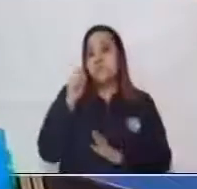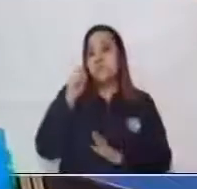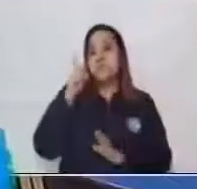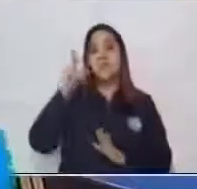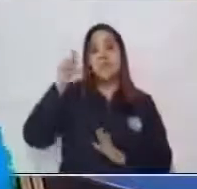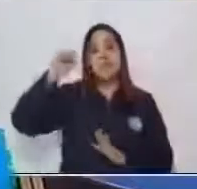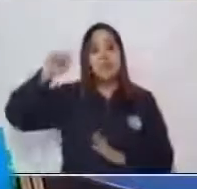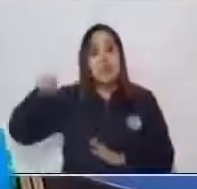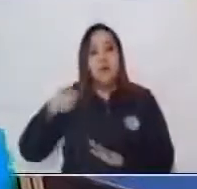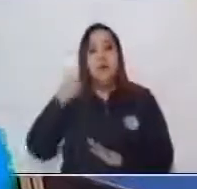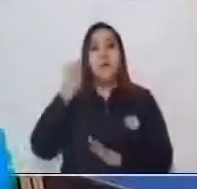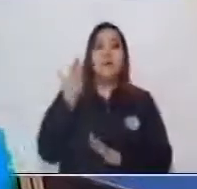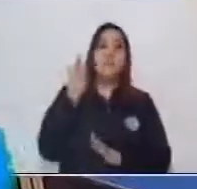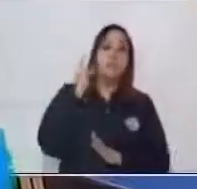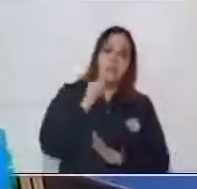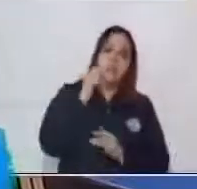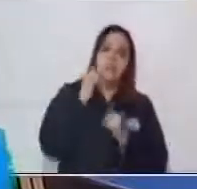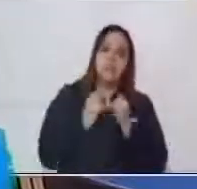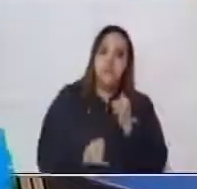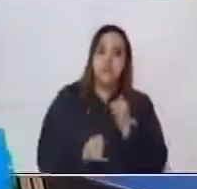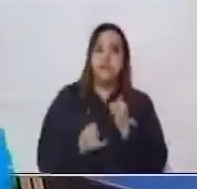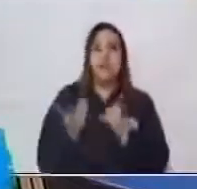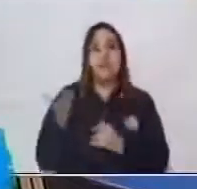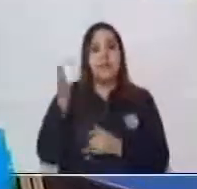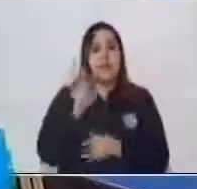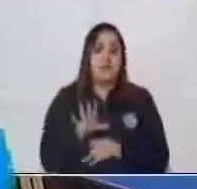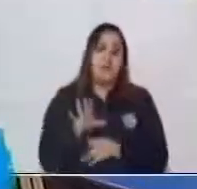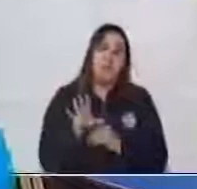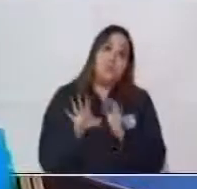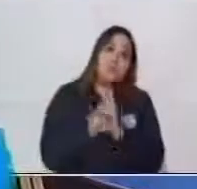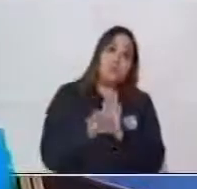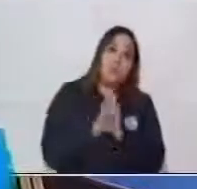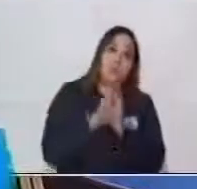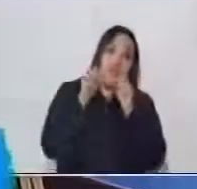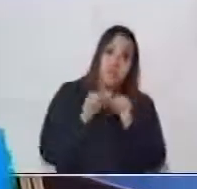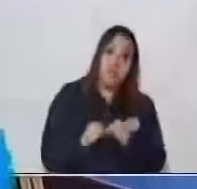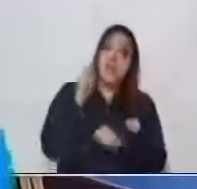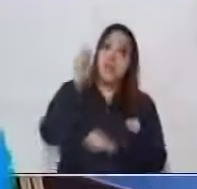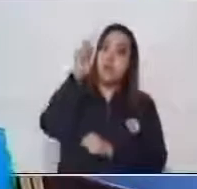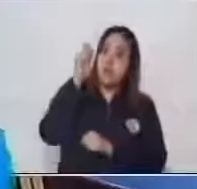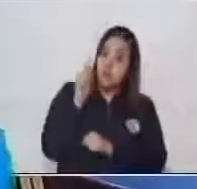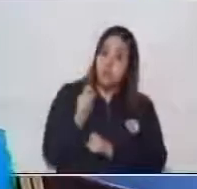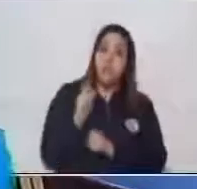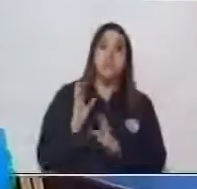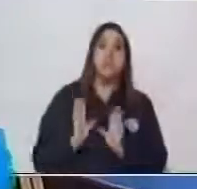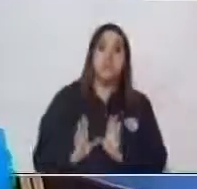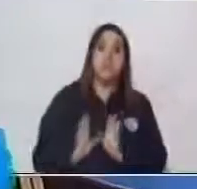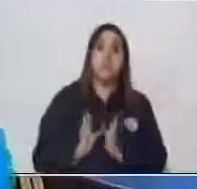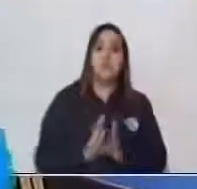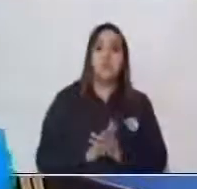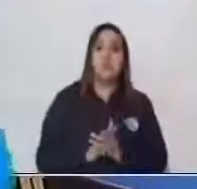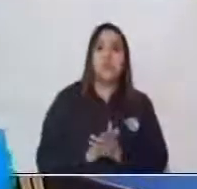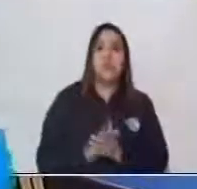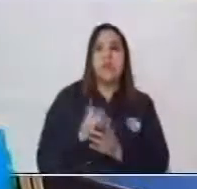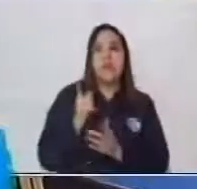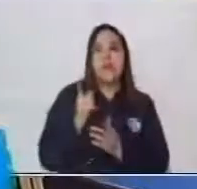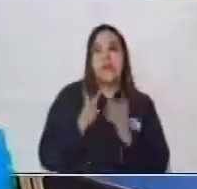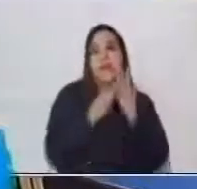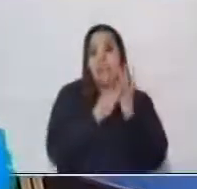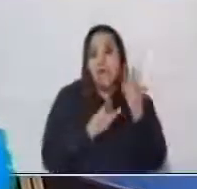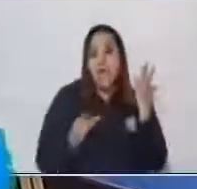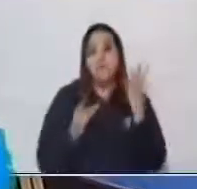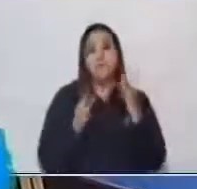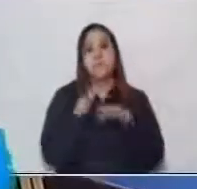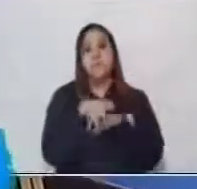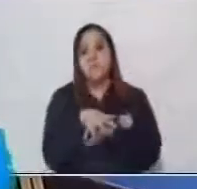comas, pero podemos utilizar ya después tal vez los dos puntos en los pies, en la mano, y esto ya no